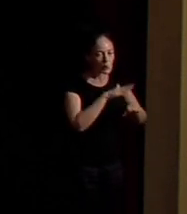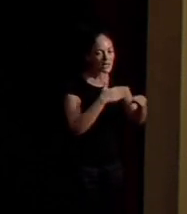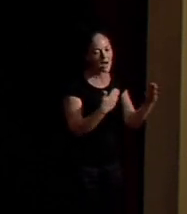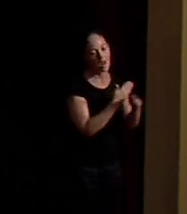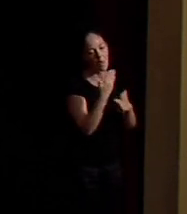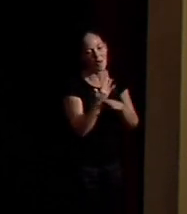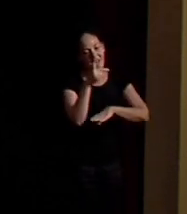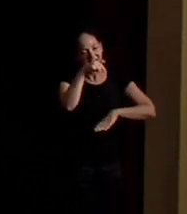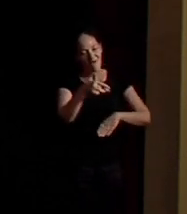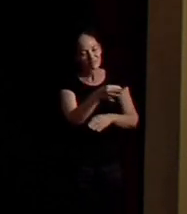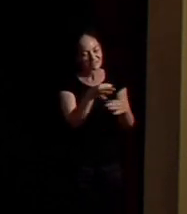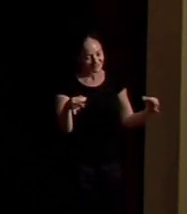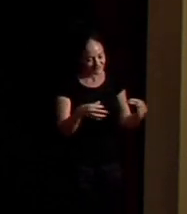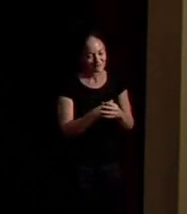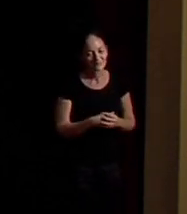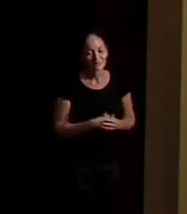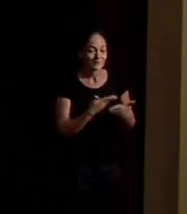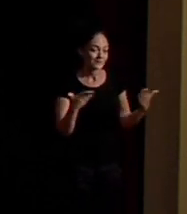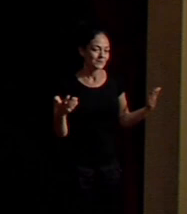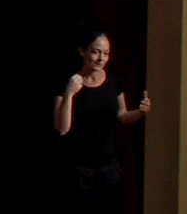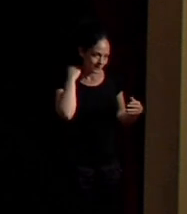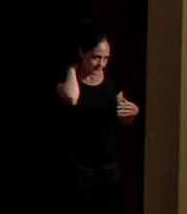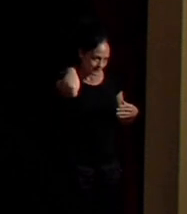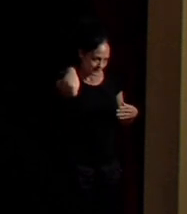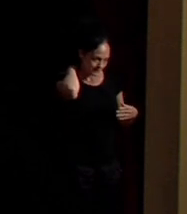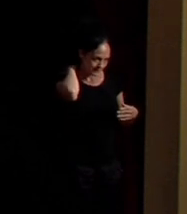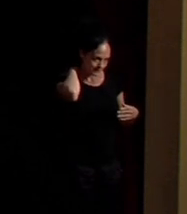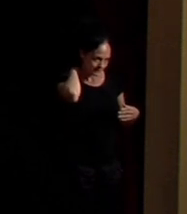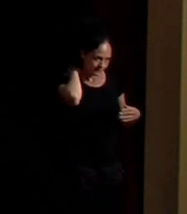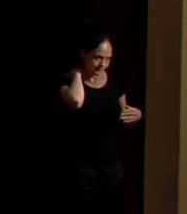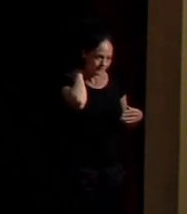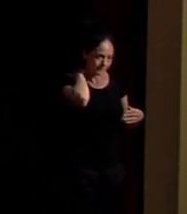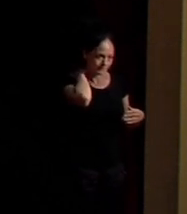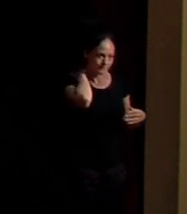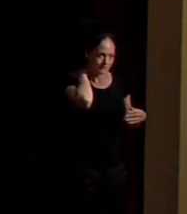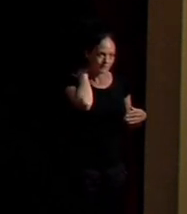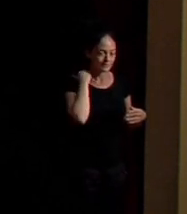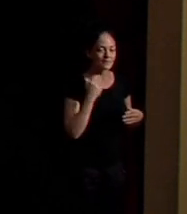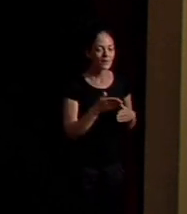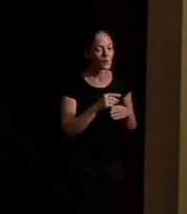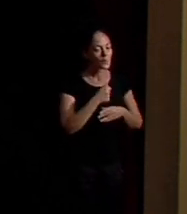saliendo. Bueno, como no quiero retrasarme más en mi exposición,